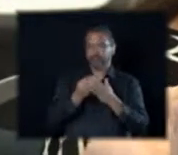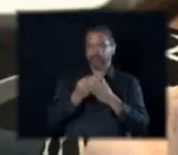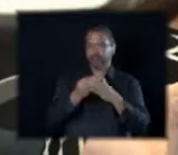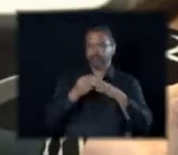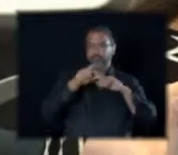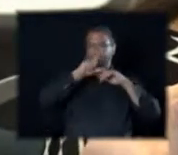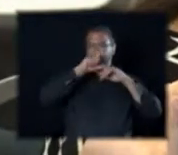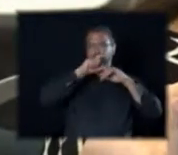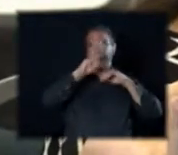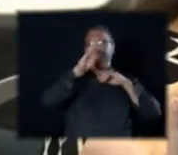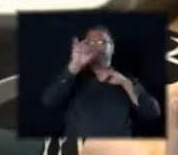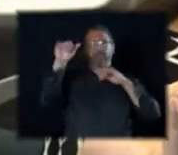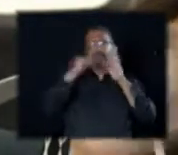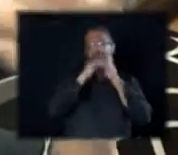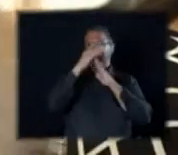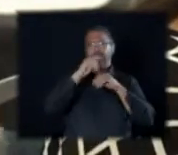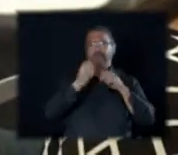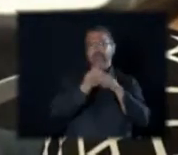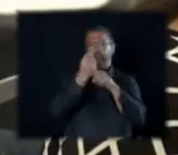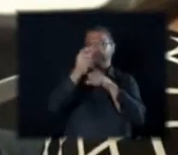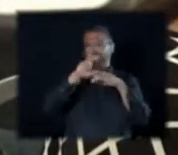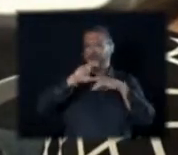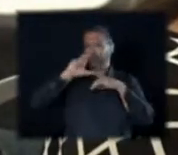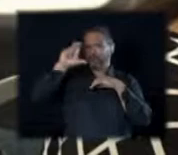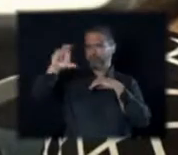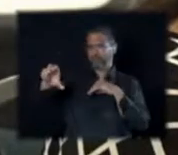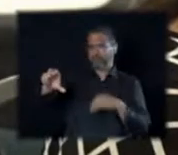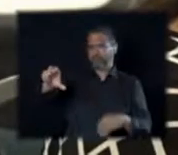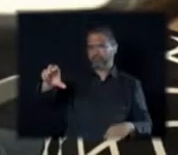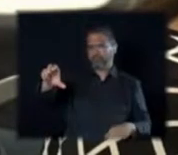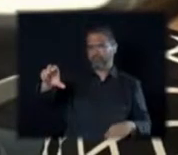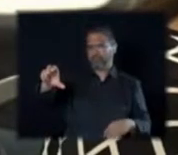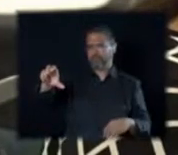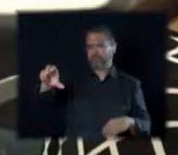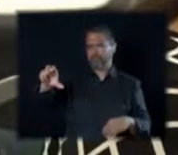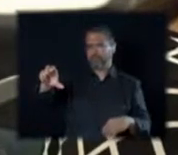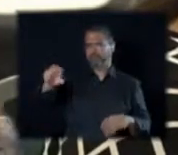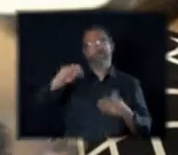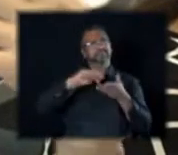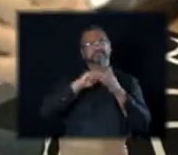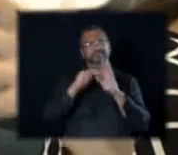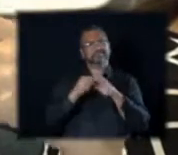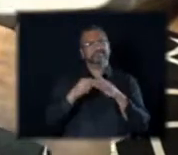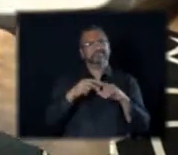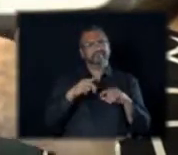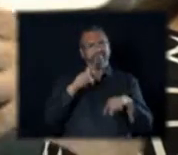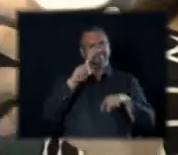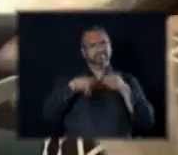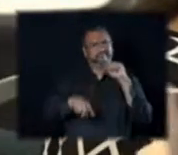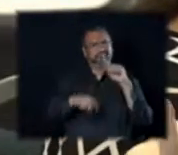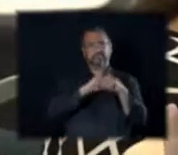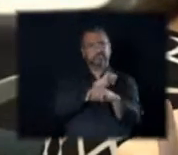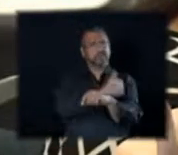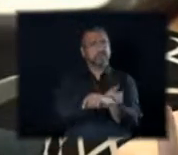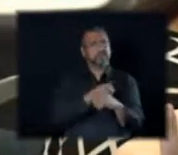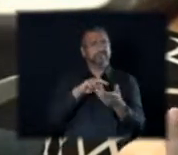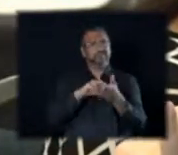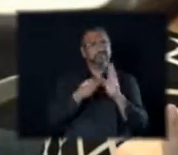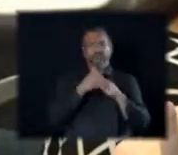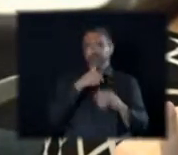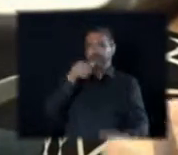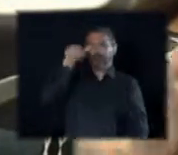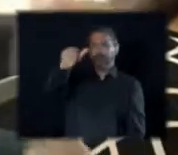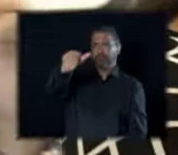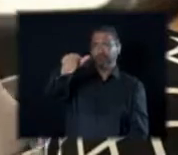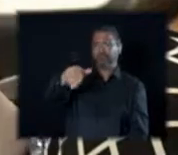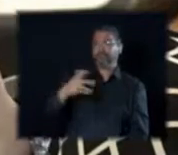si Hacienda les transfería más de $1,000,000,000 al año, ¿por qué yo no tenía la potestad de pedir que me